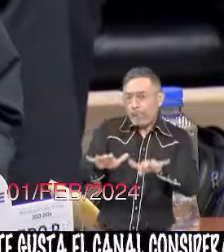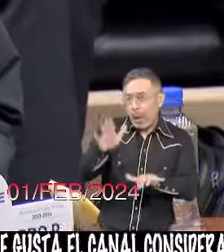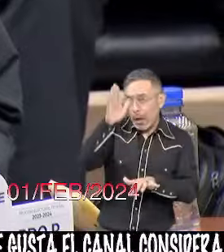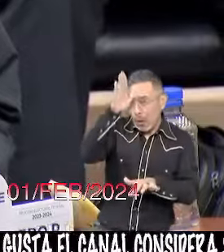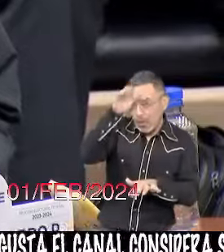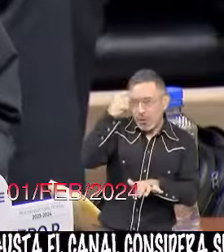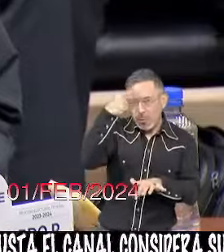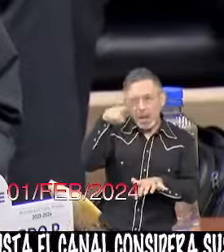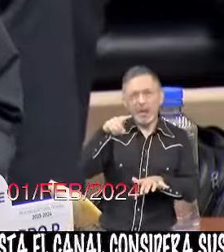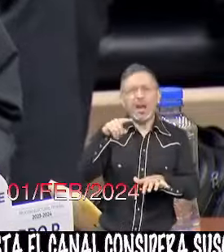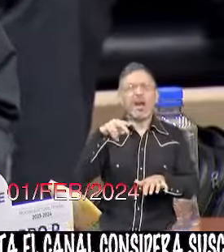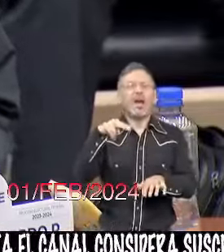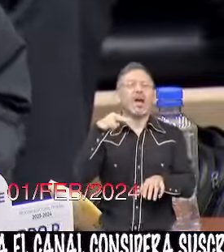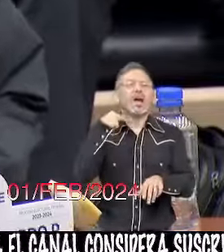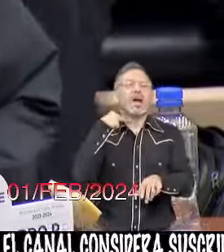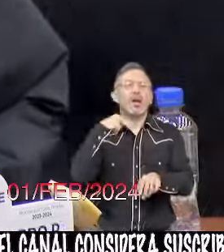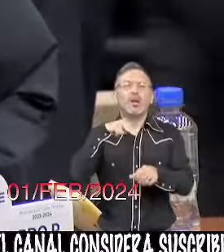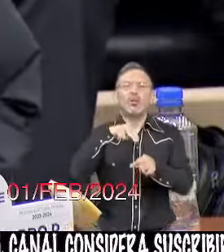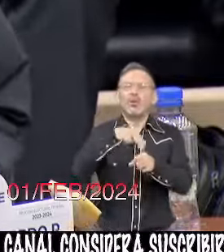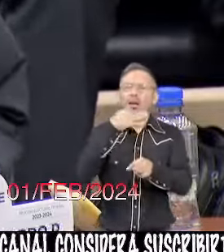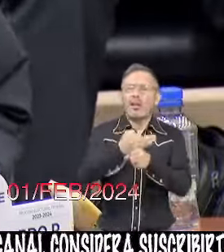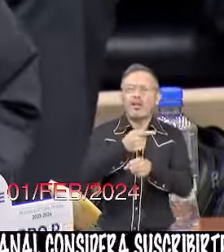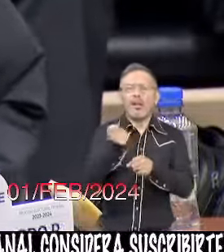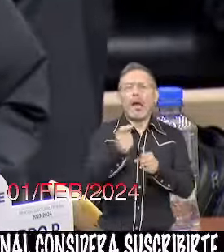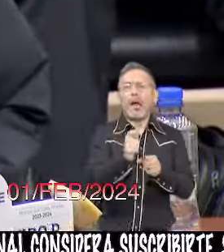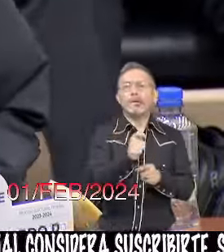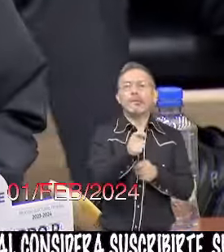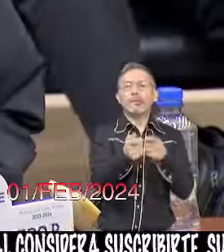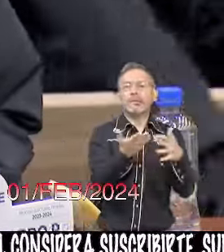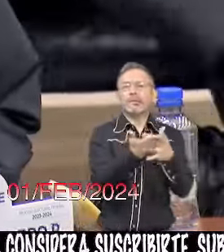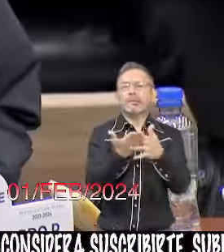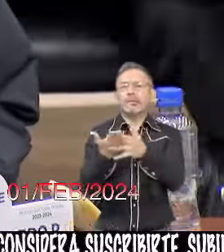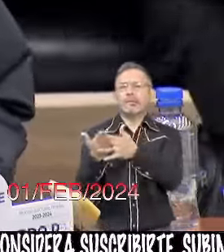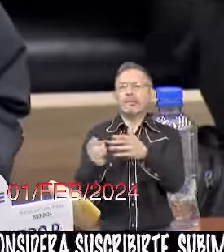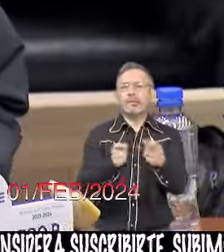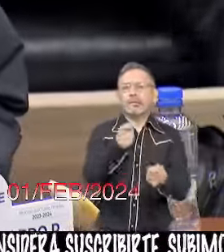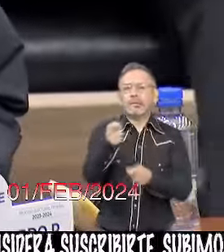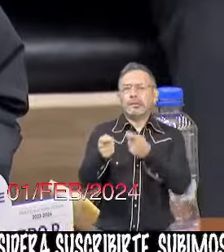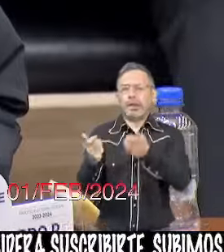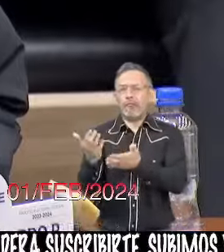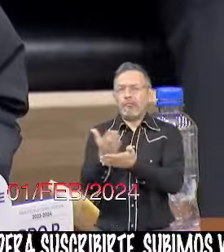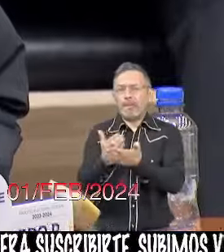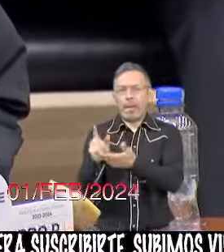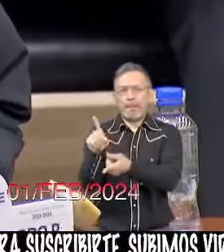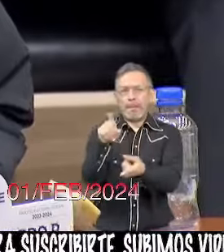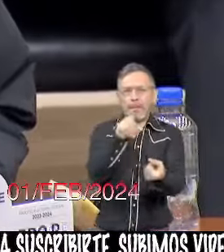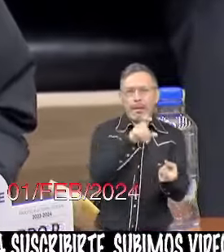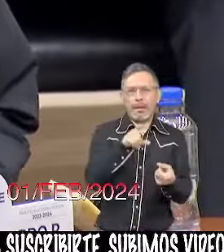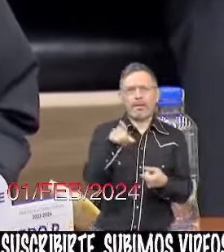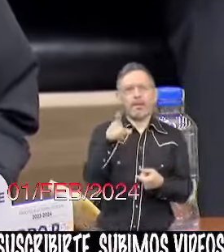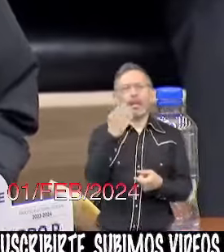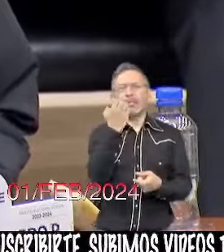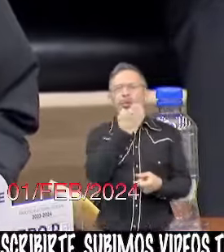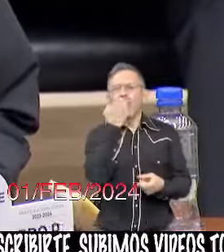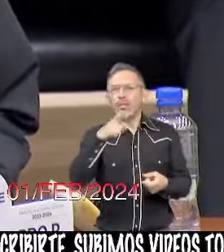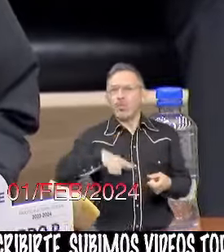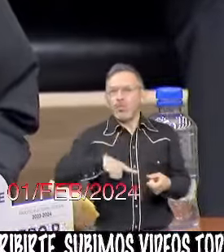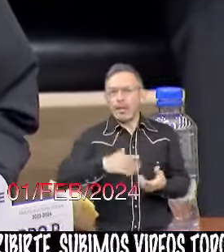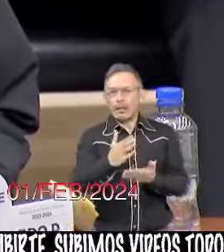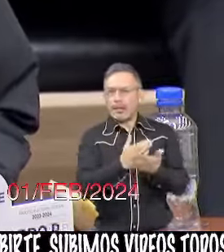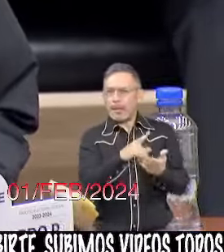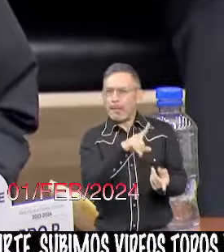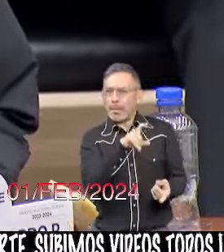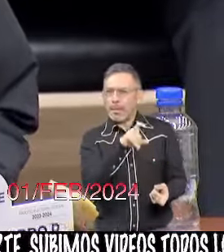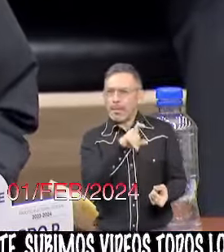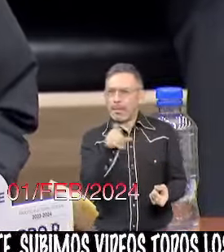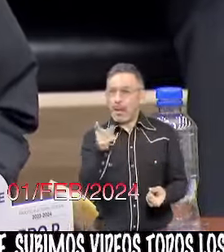y posiciones en los organismos de recaudación, en las escuelas públicas, que por cierto al PRD no